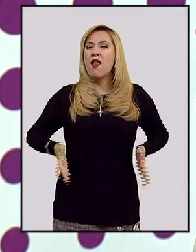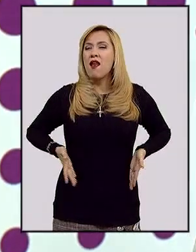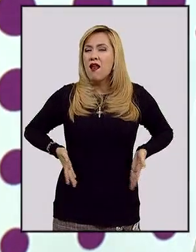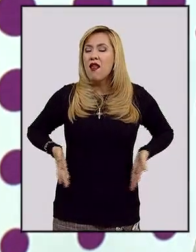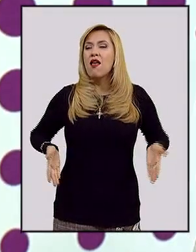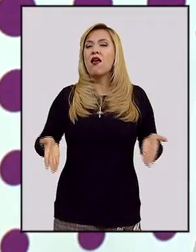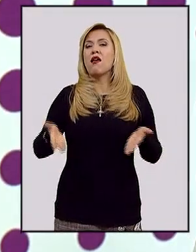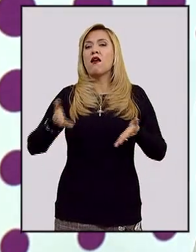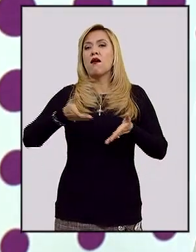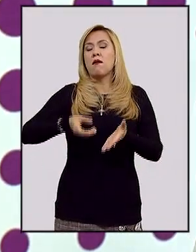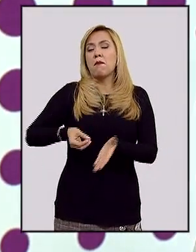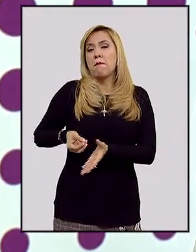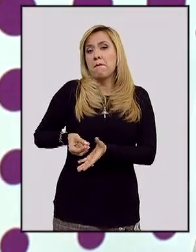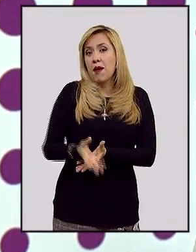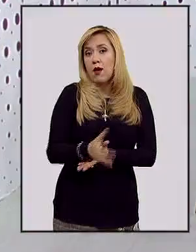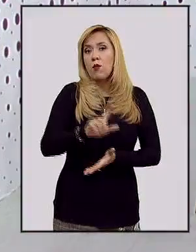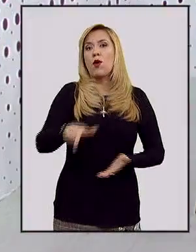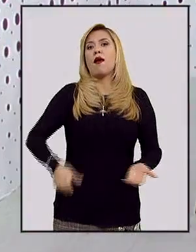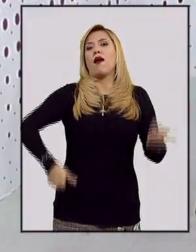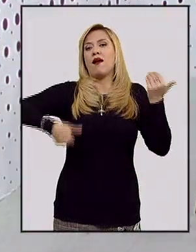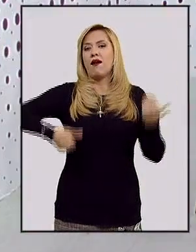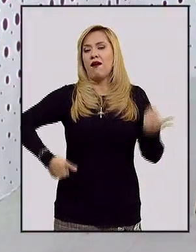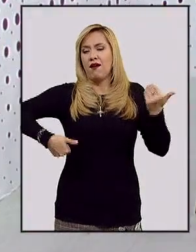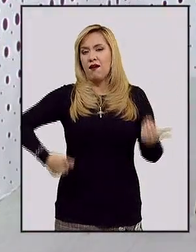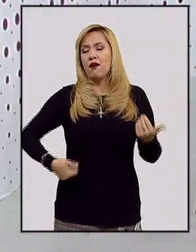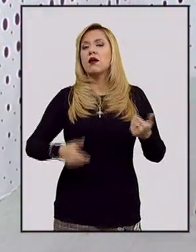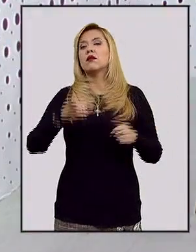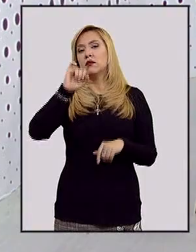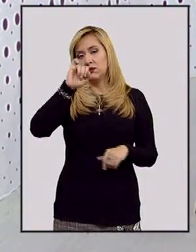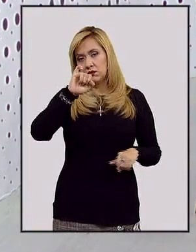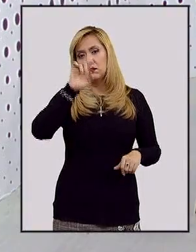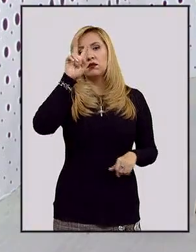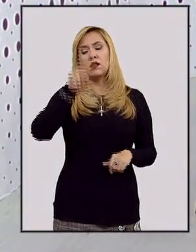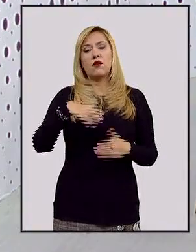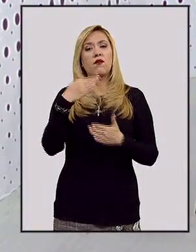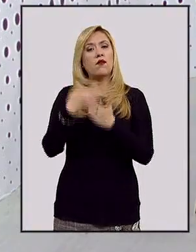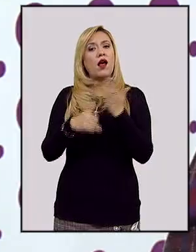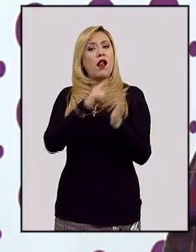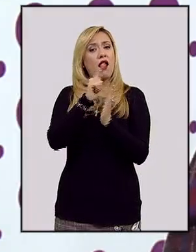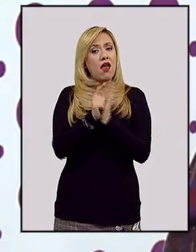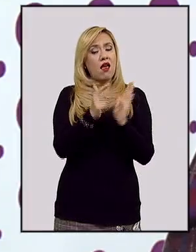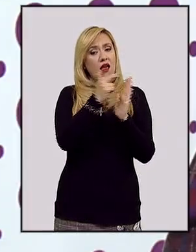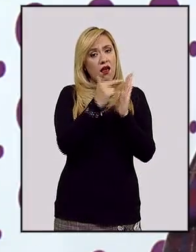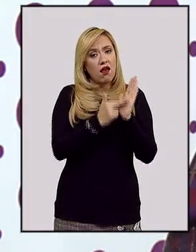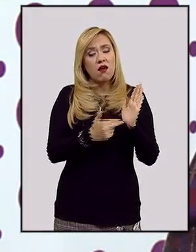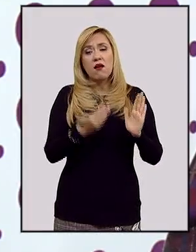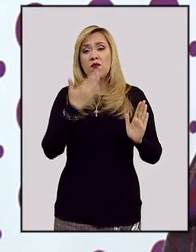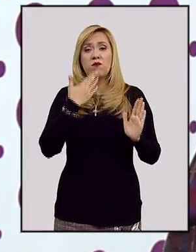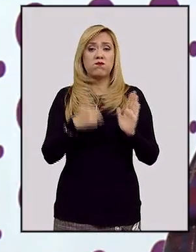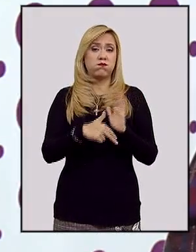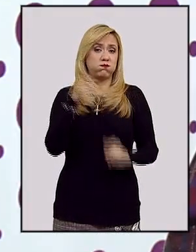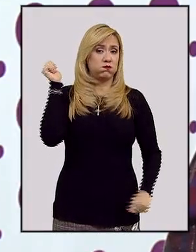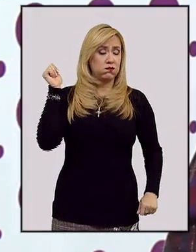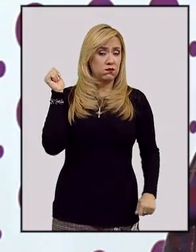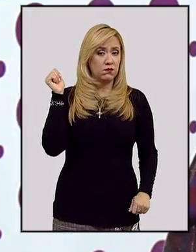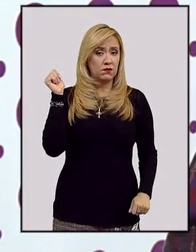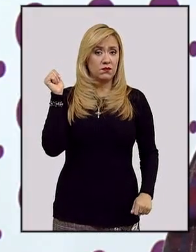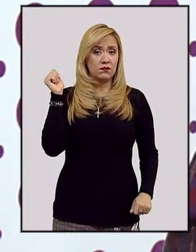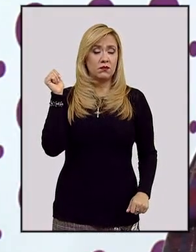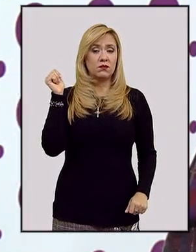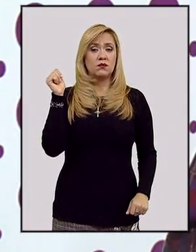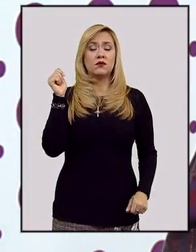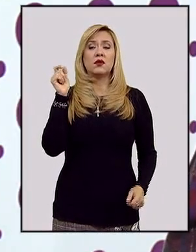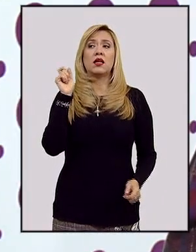del parto, ¿no? Y claro, también la falta de observancia legal de la misma, porque finalmente